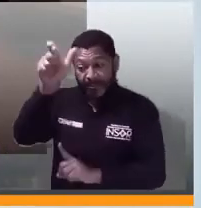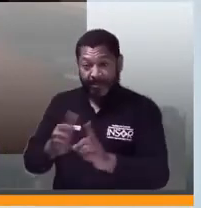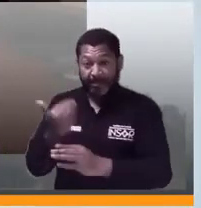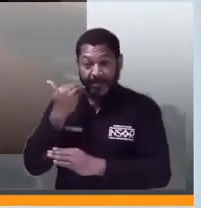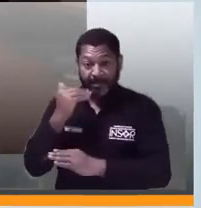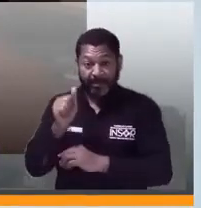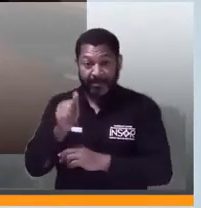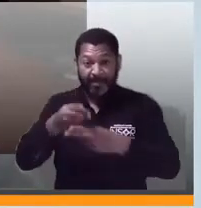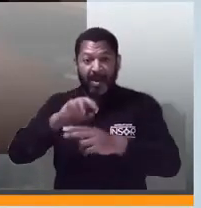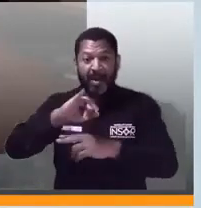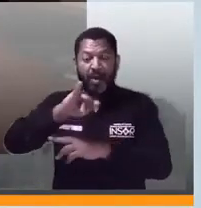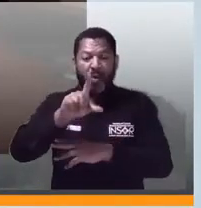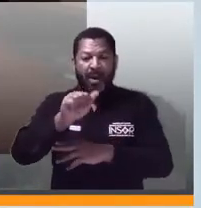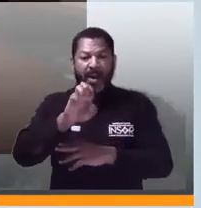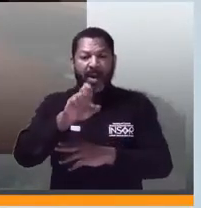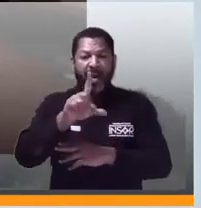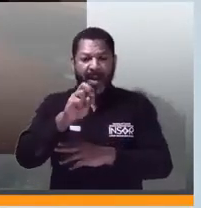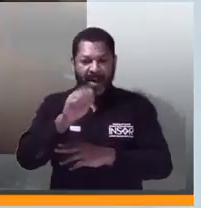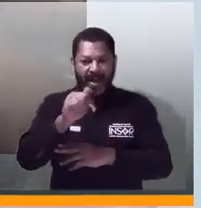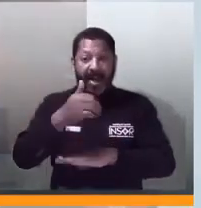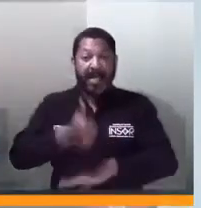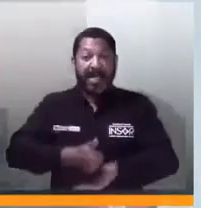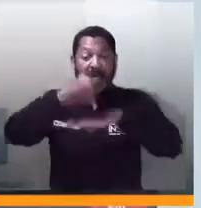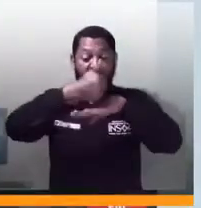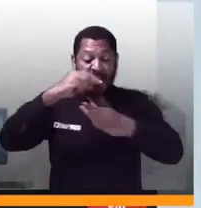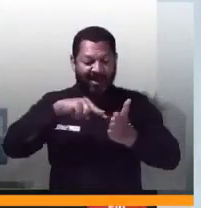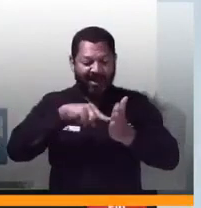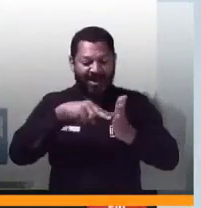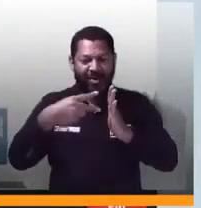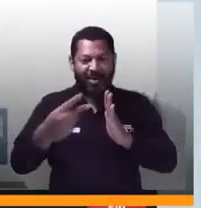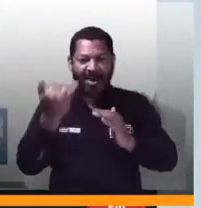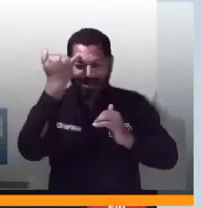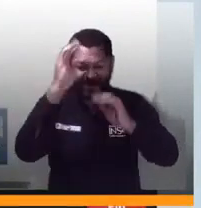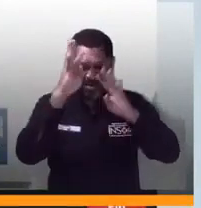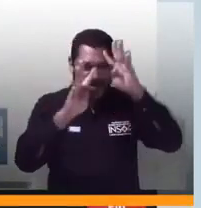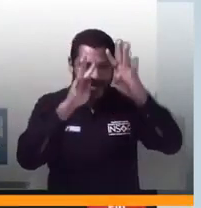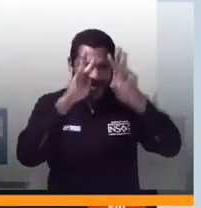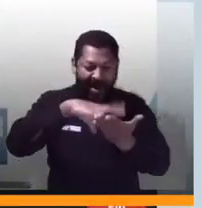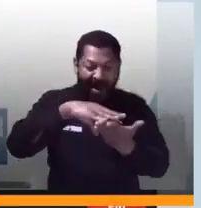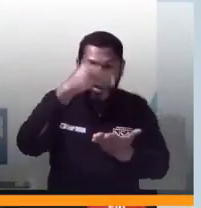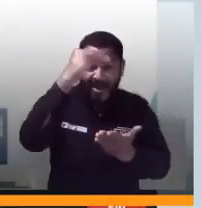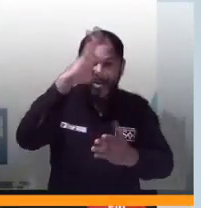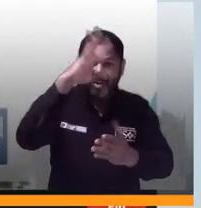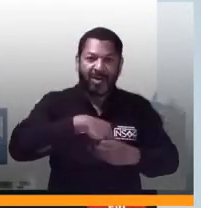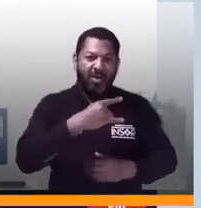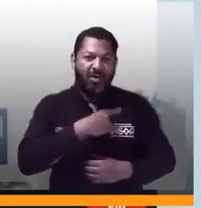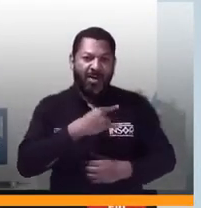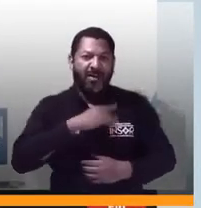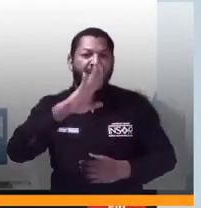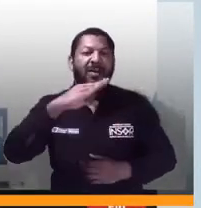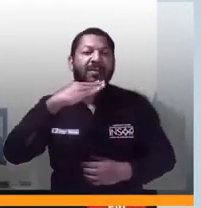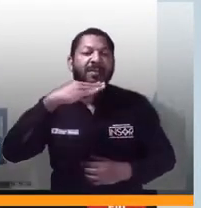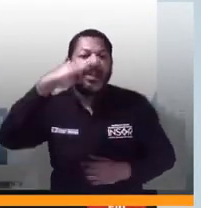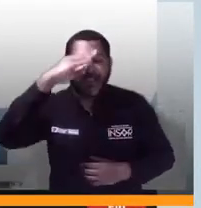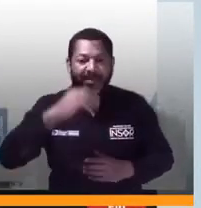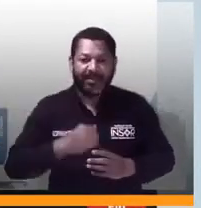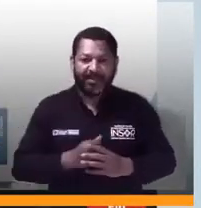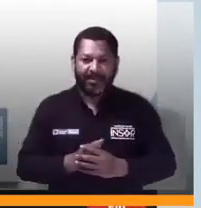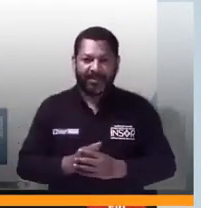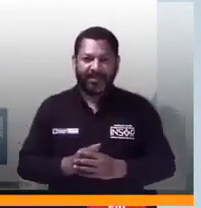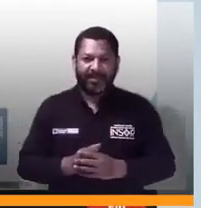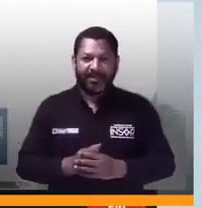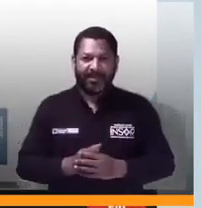Nuestra moderadora será Julia Elena Gómez, directora de Tecnología para la Innovación. Nos acompañará el día de